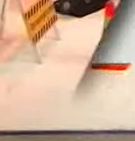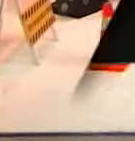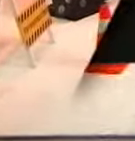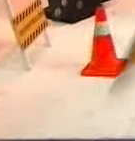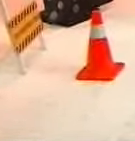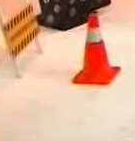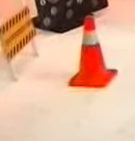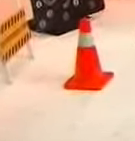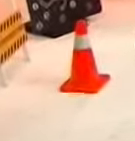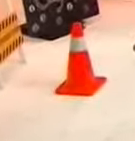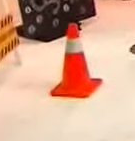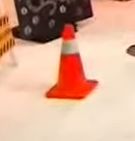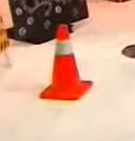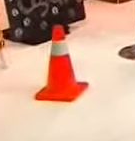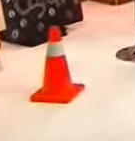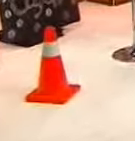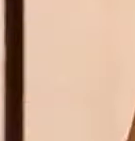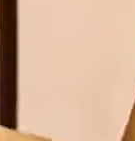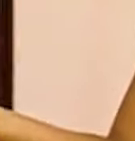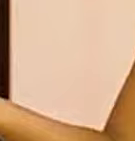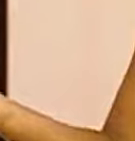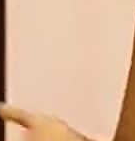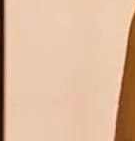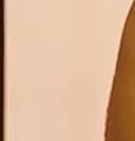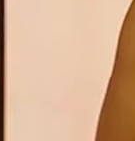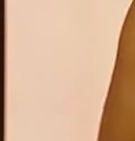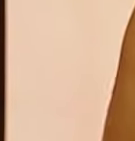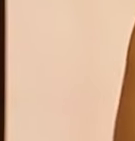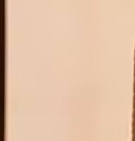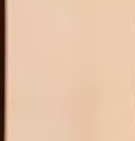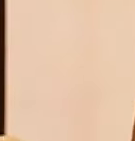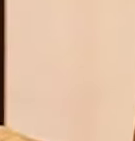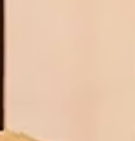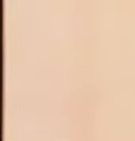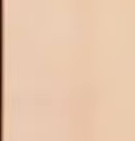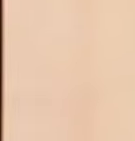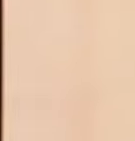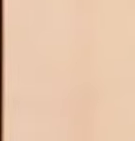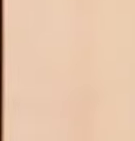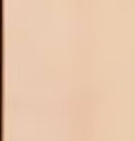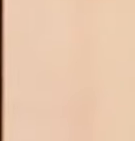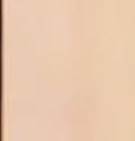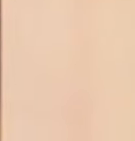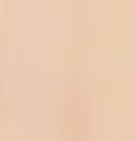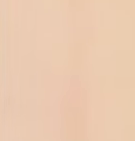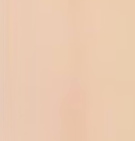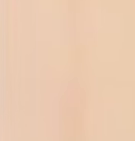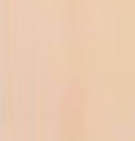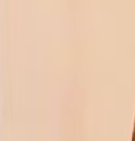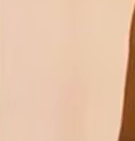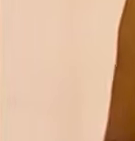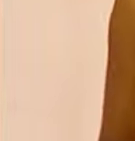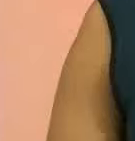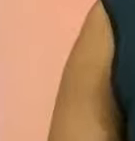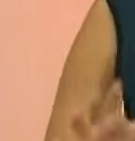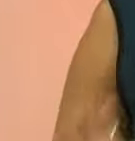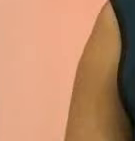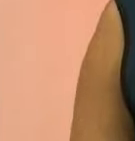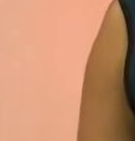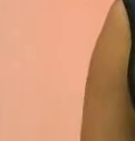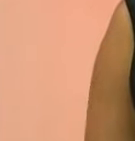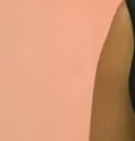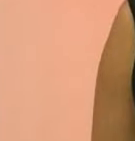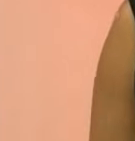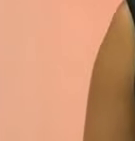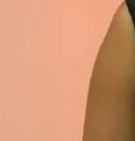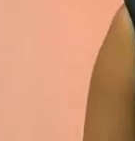Este martes, Café TV no se lo puede perder. Tendremos casa llena, señores. Nos visitan directamente desde Archidona por sus fiestas. Y